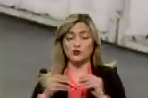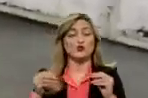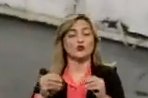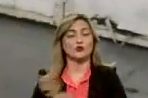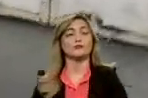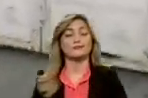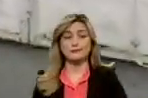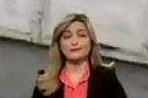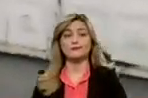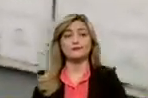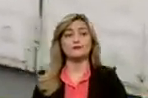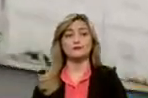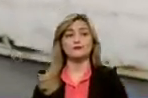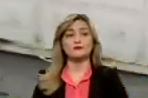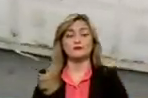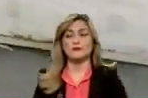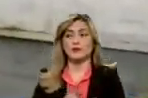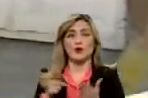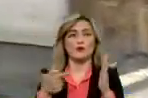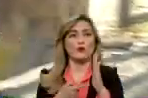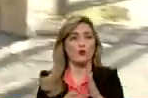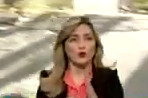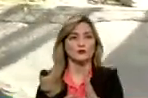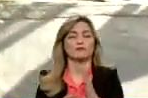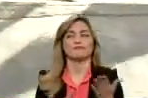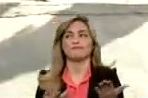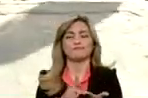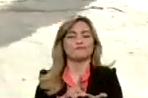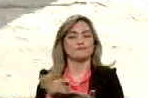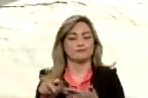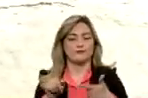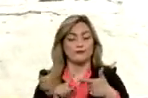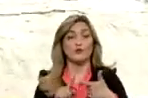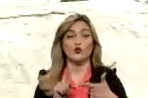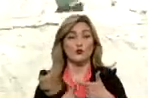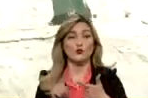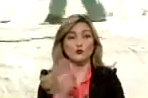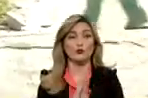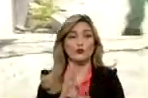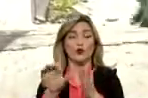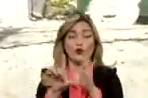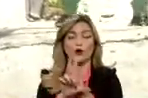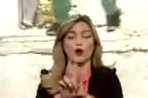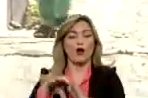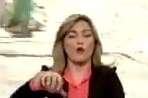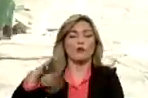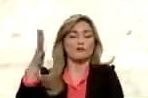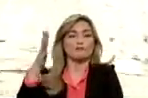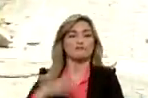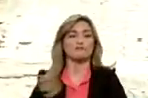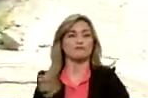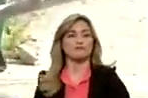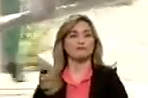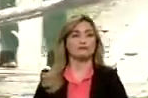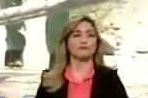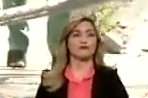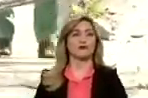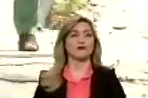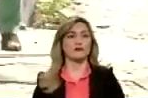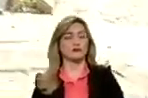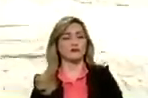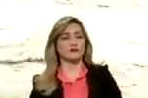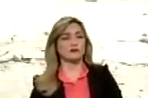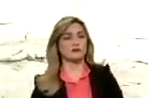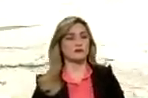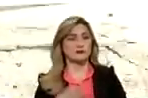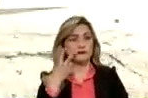agua. Nosotros estamos pagando impuestos, somos un barrio legal y no tenemos agua. Miren, aquí estamos haciendo en vivo la